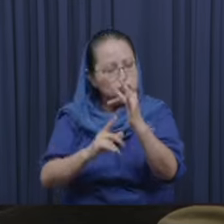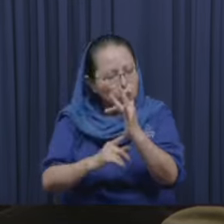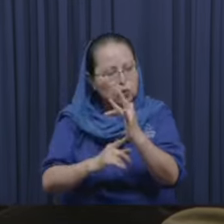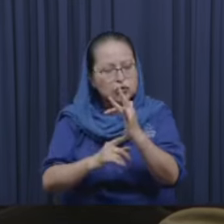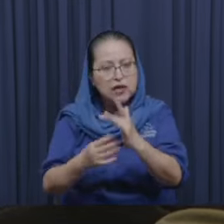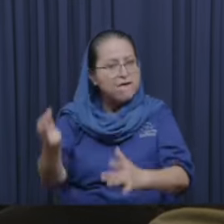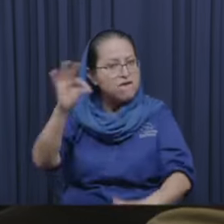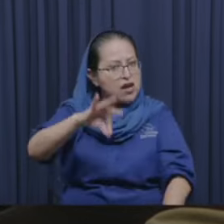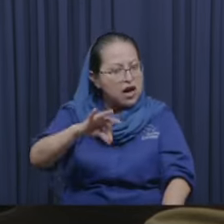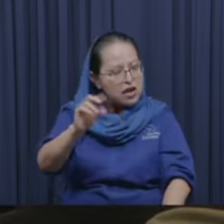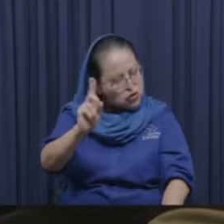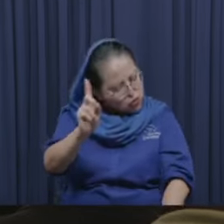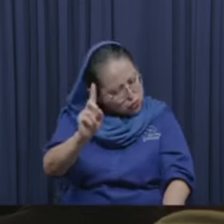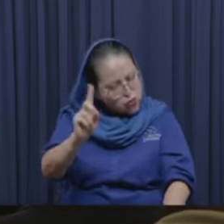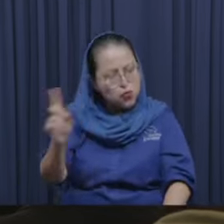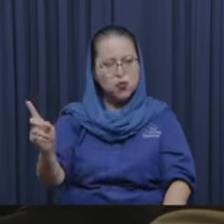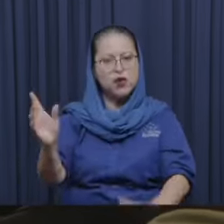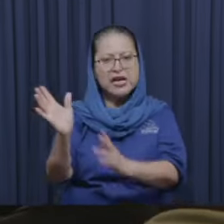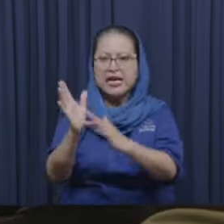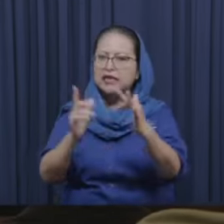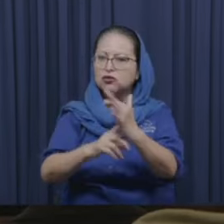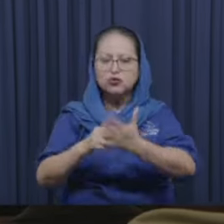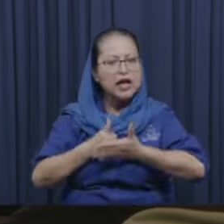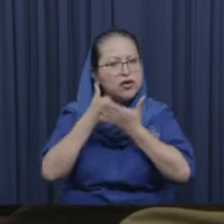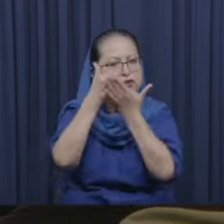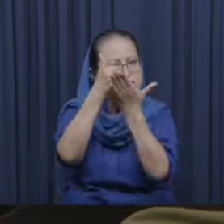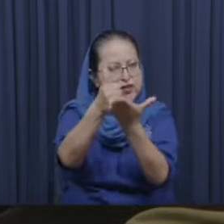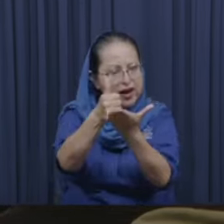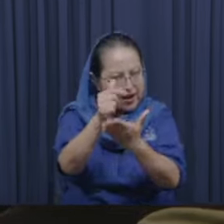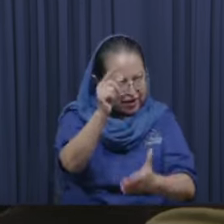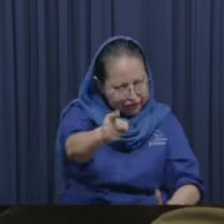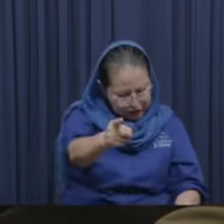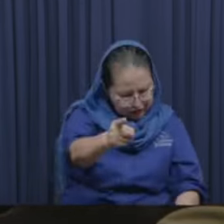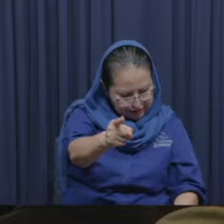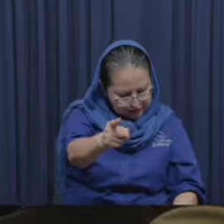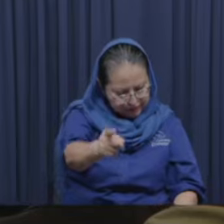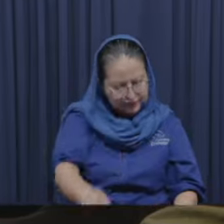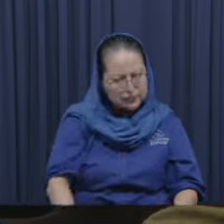él no le va a fallar oremos